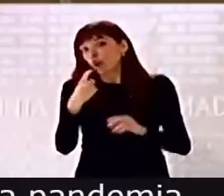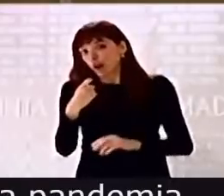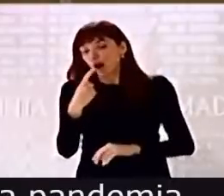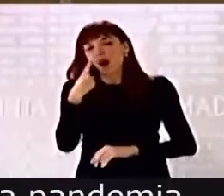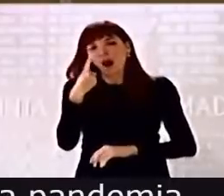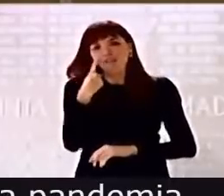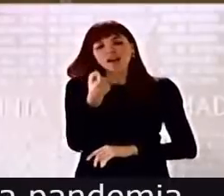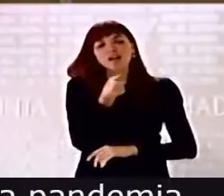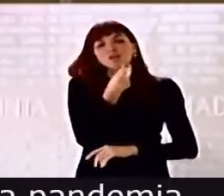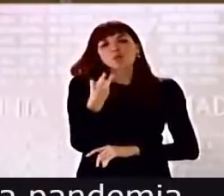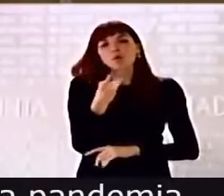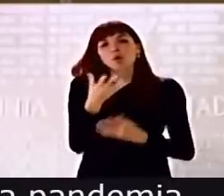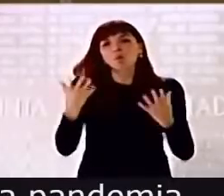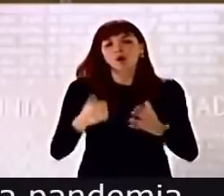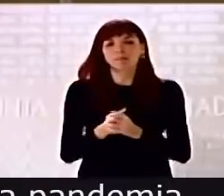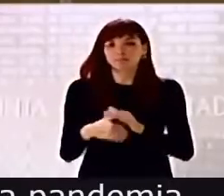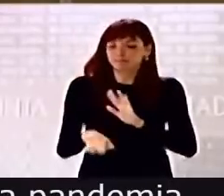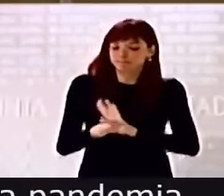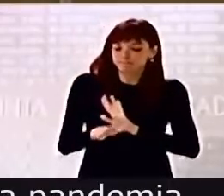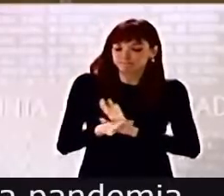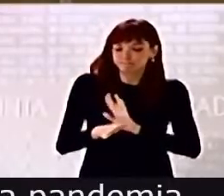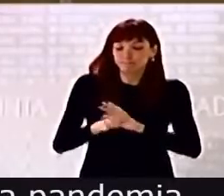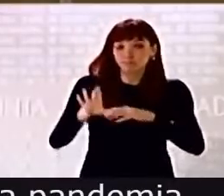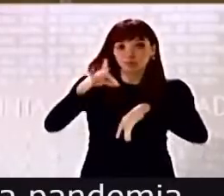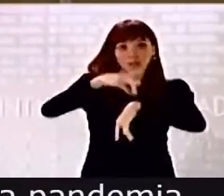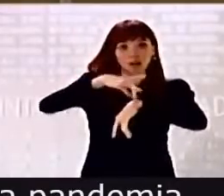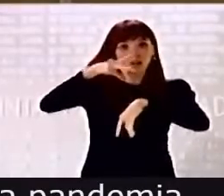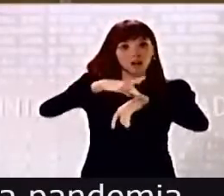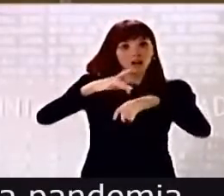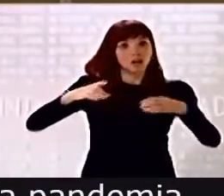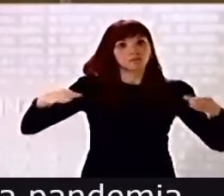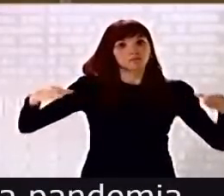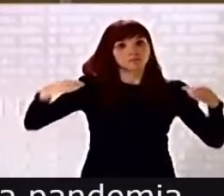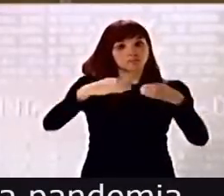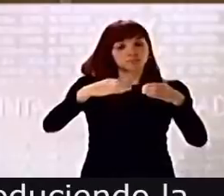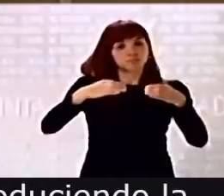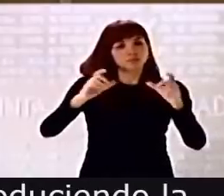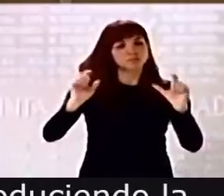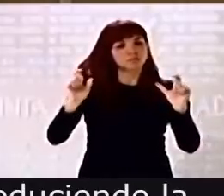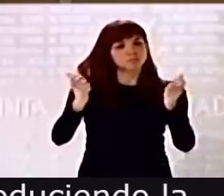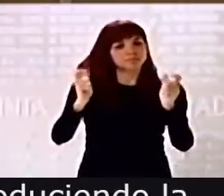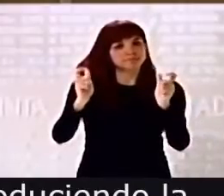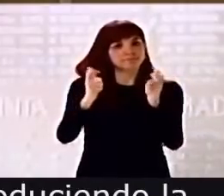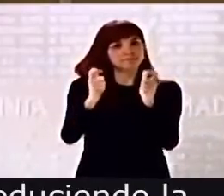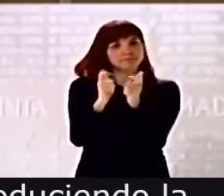que seguimos reduciendo la incidencia acumulada a los 7 días